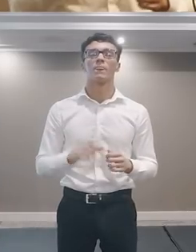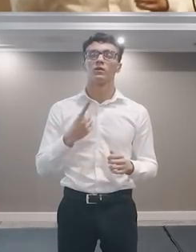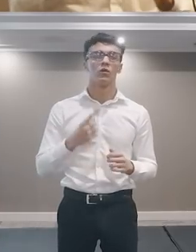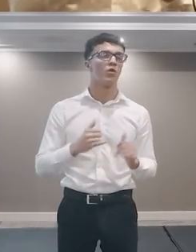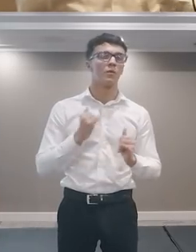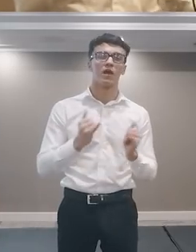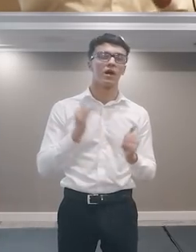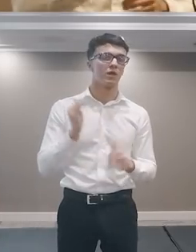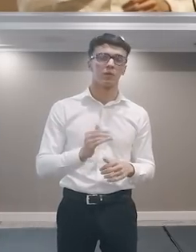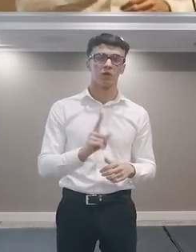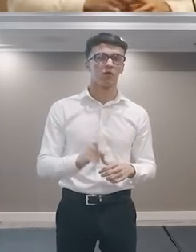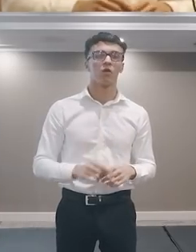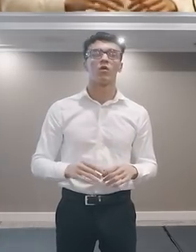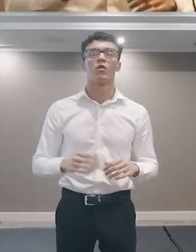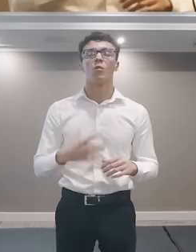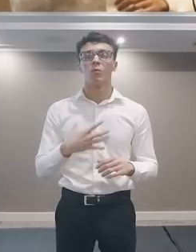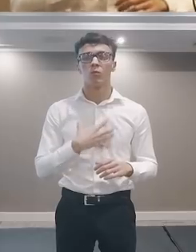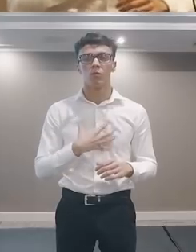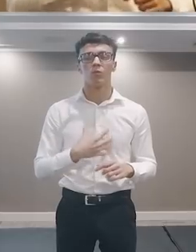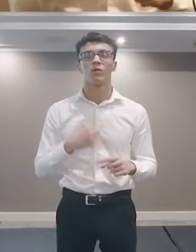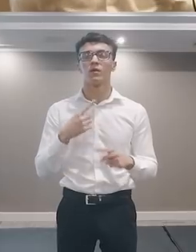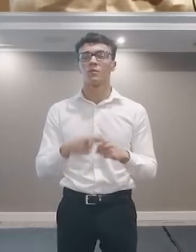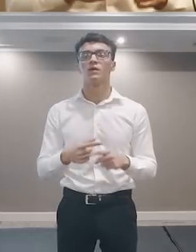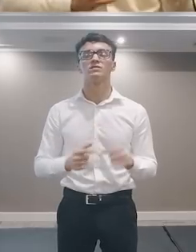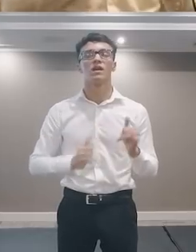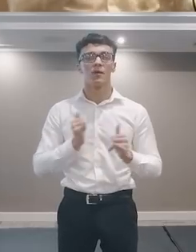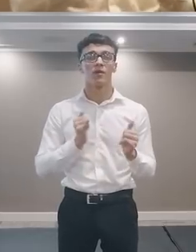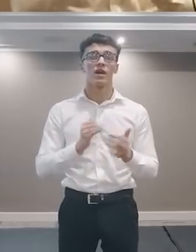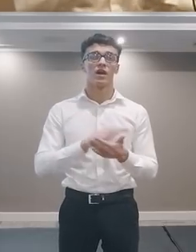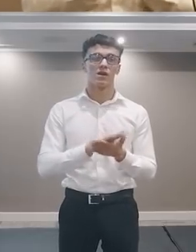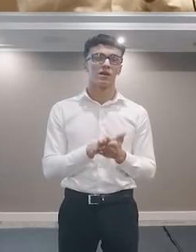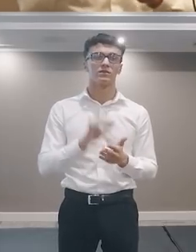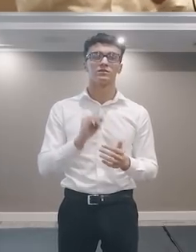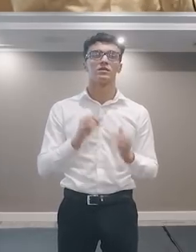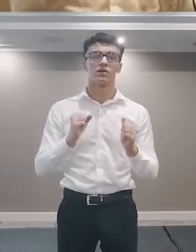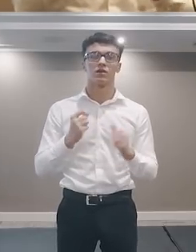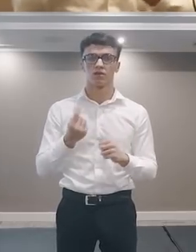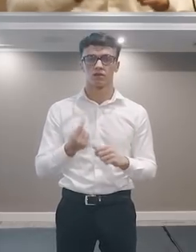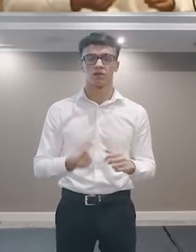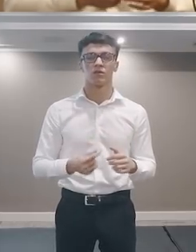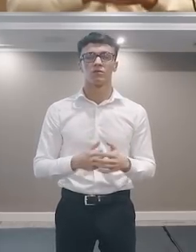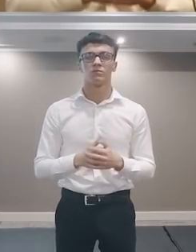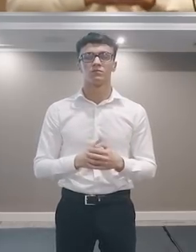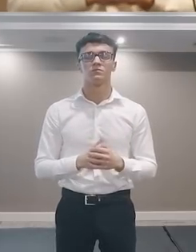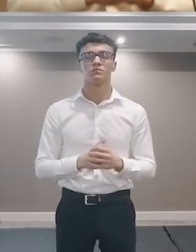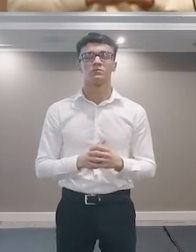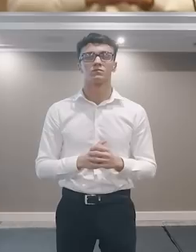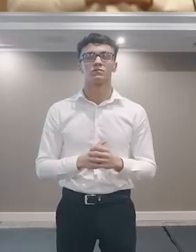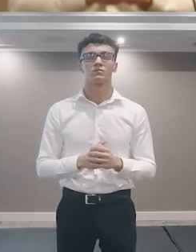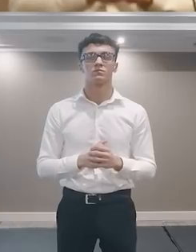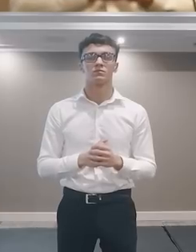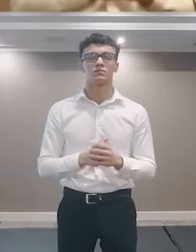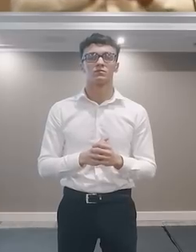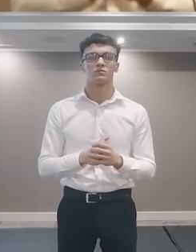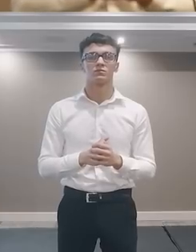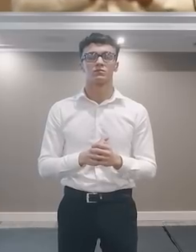por menos que lo explica muy bien juanri se ha entendido de verdad porque viajamos por - porque es más económico es muy sencillo y ahora vais a ver